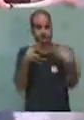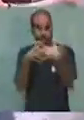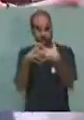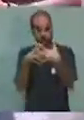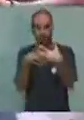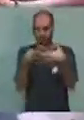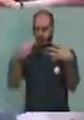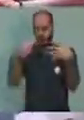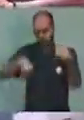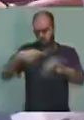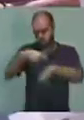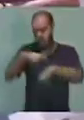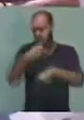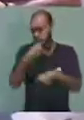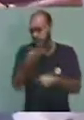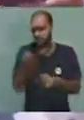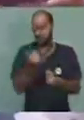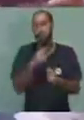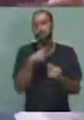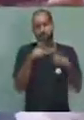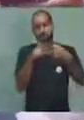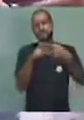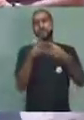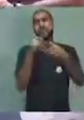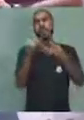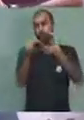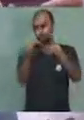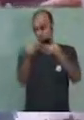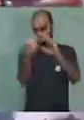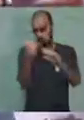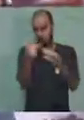a tiempo. Nuestra dirección de correo electrónico,